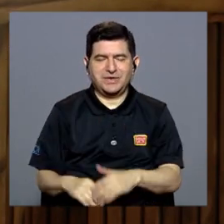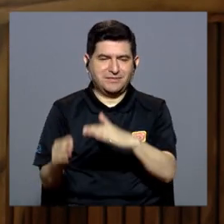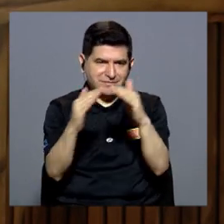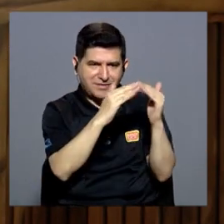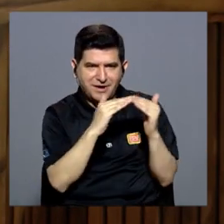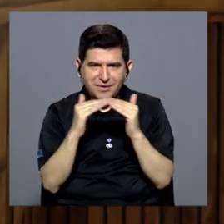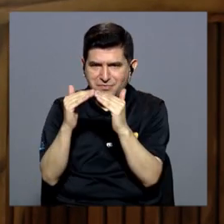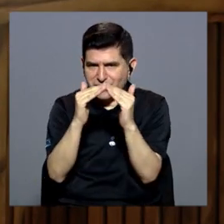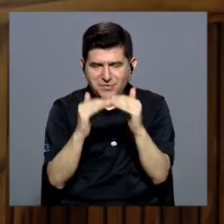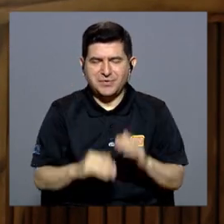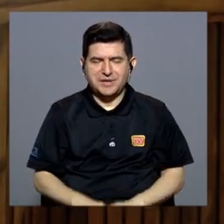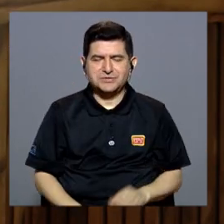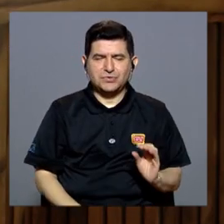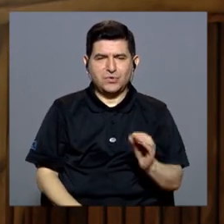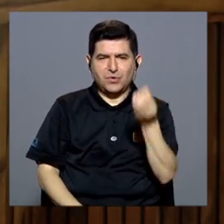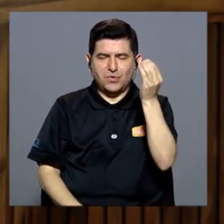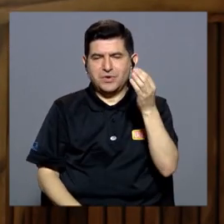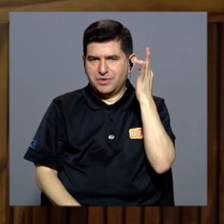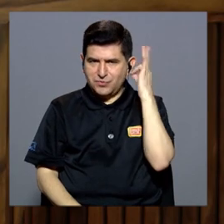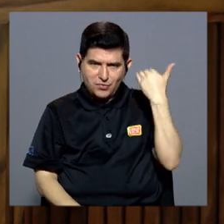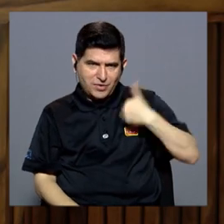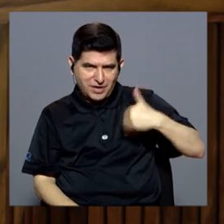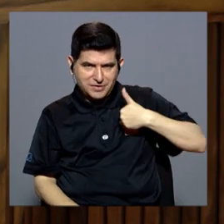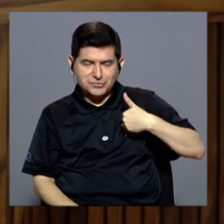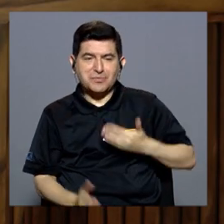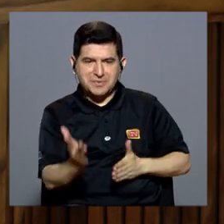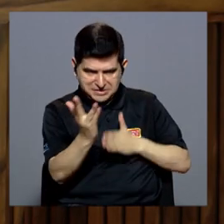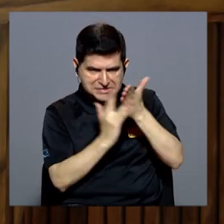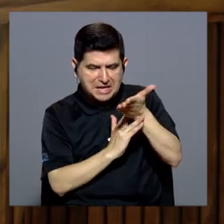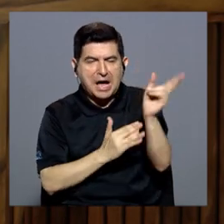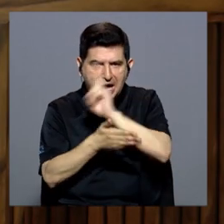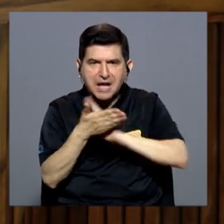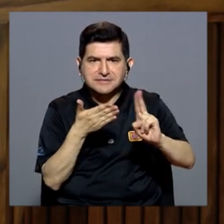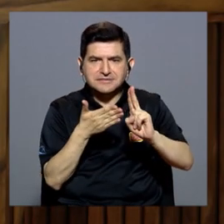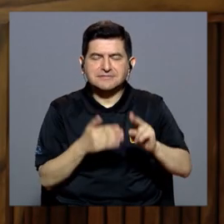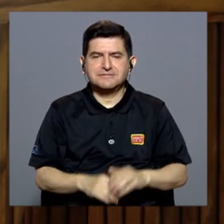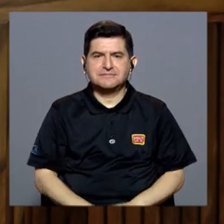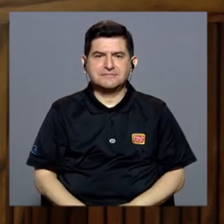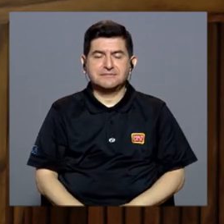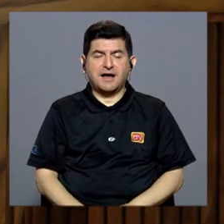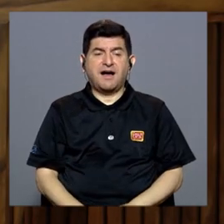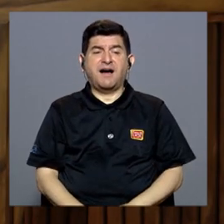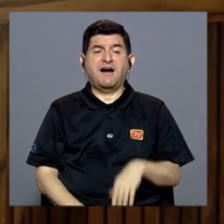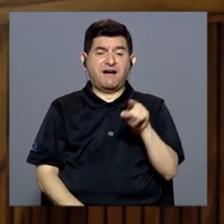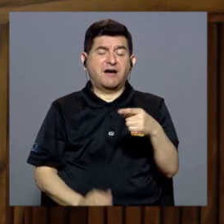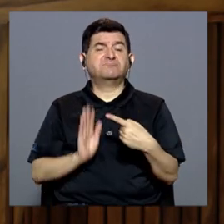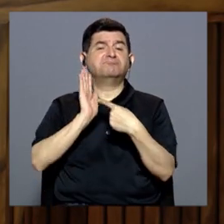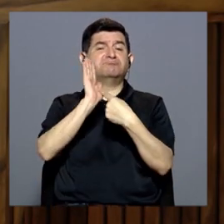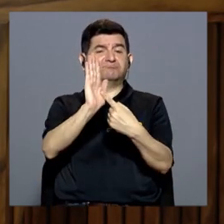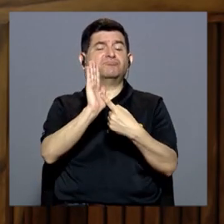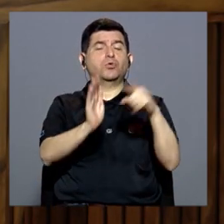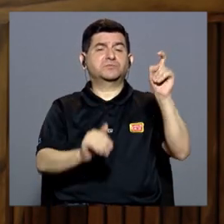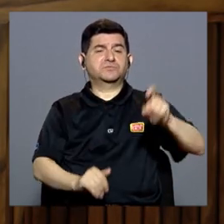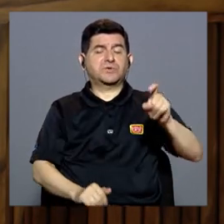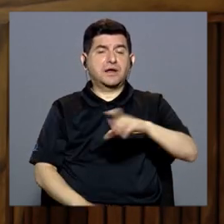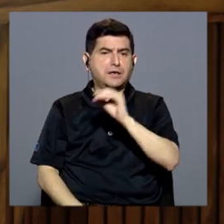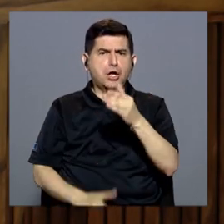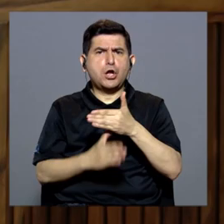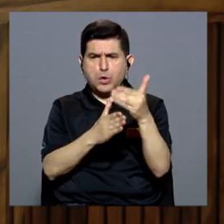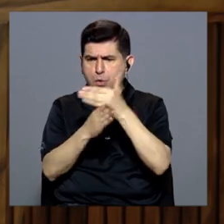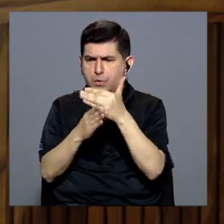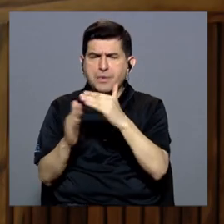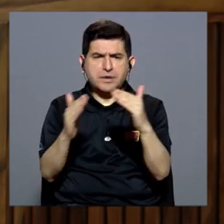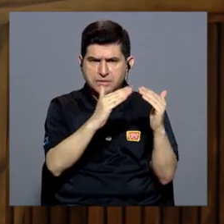población de muchachos y muchachas ingresa a nuestra institución, es algo que tenemos que destacar, que señalar y compartir con